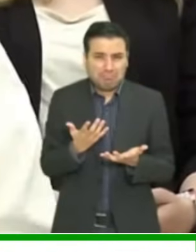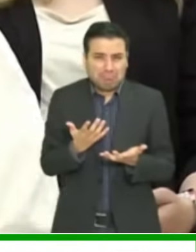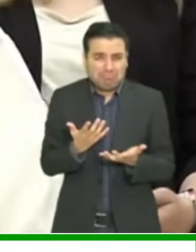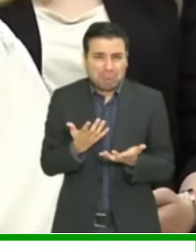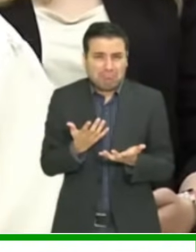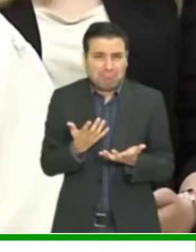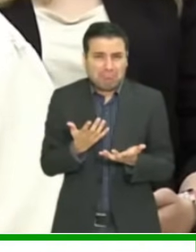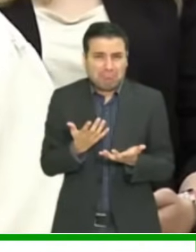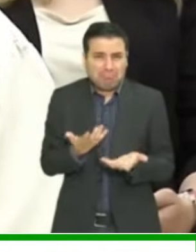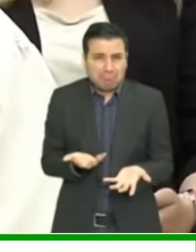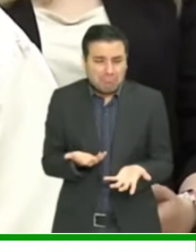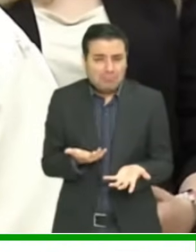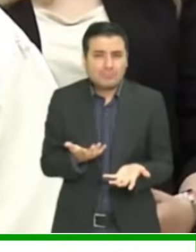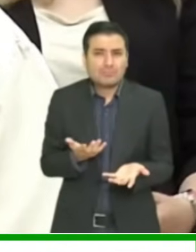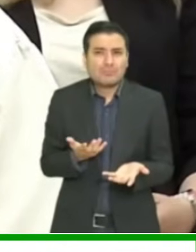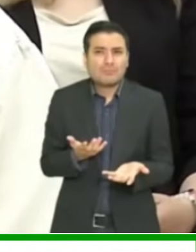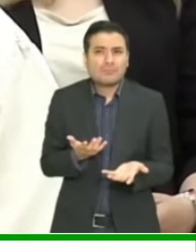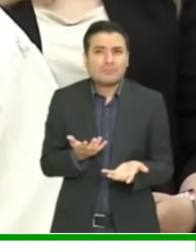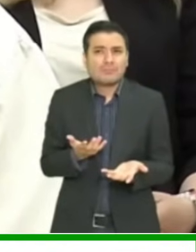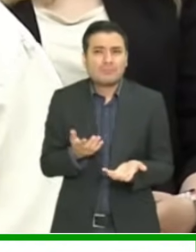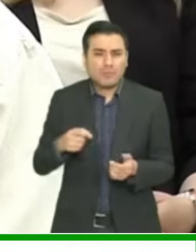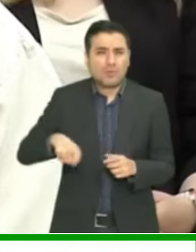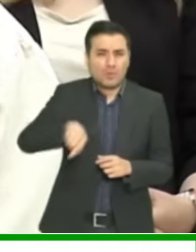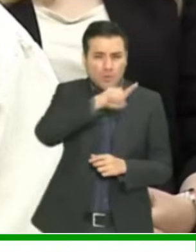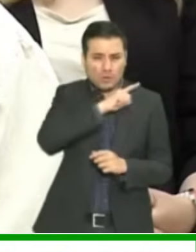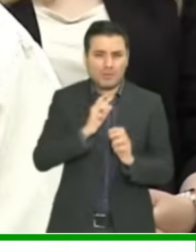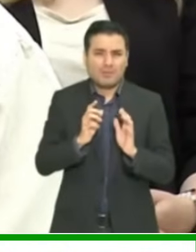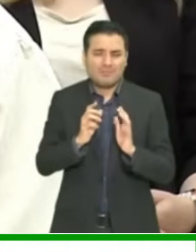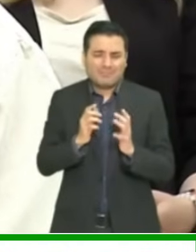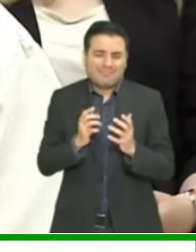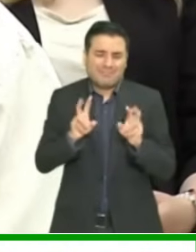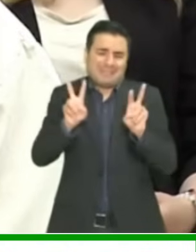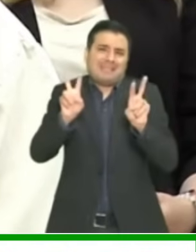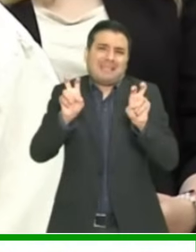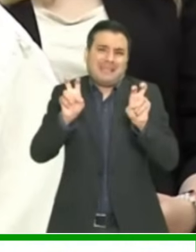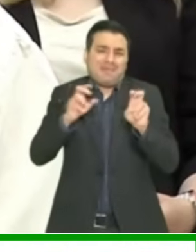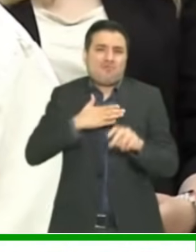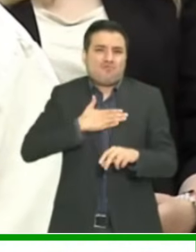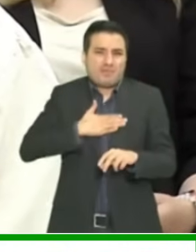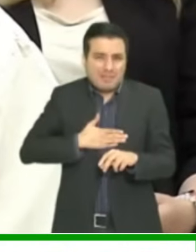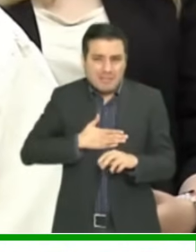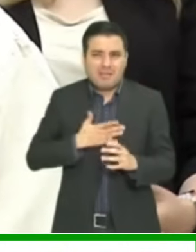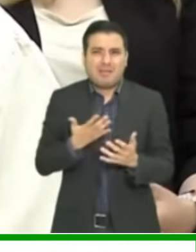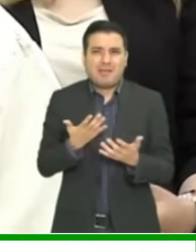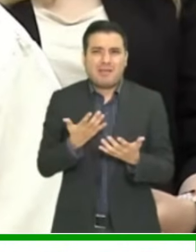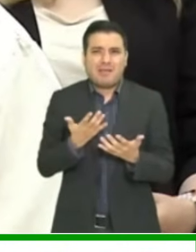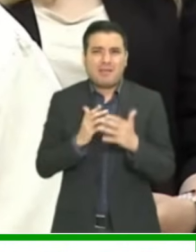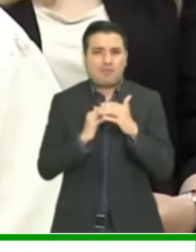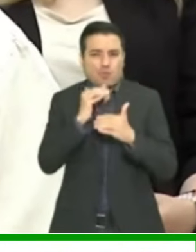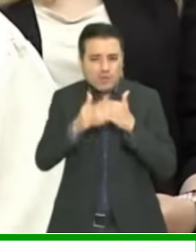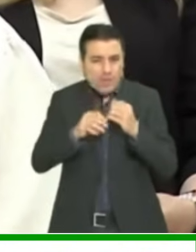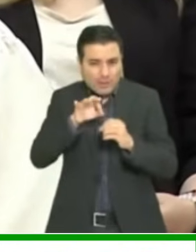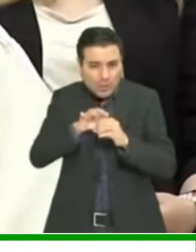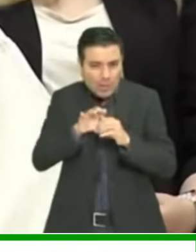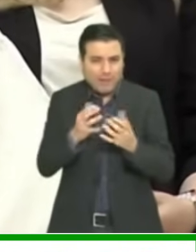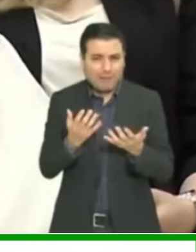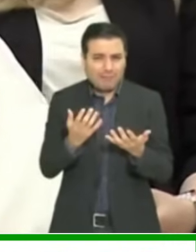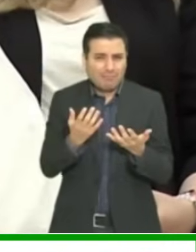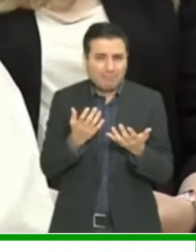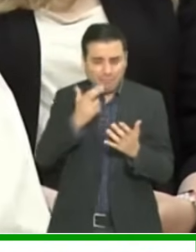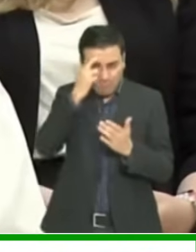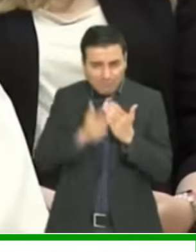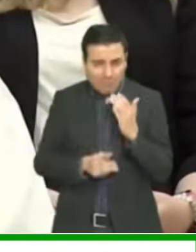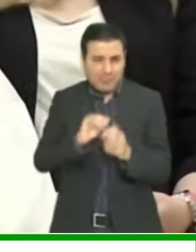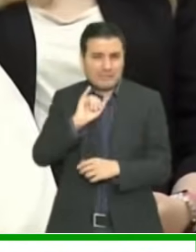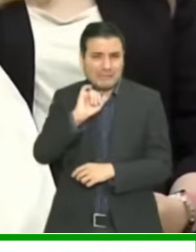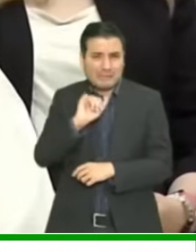hemos llamado como la ruptura del principio de neutralidad y de equidad en el proceso electoral. Y eso es obligado. Y además no solo porque